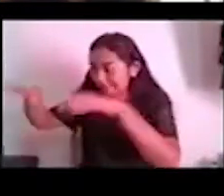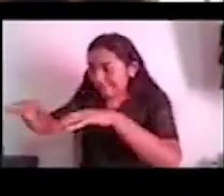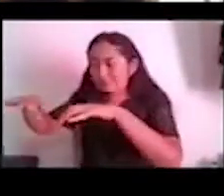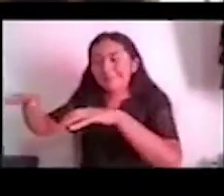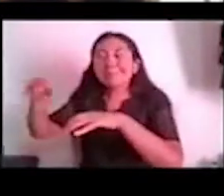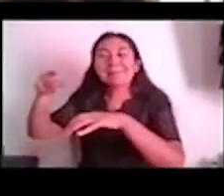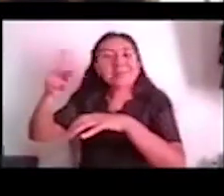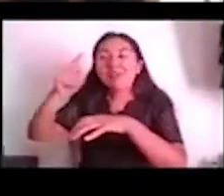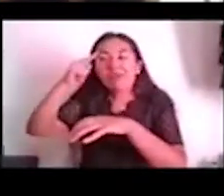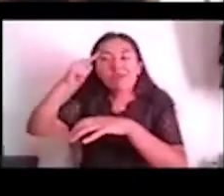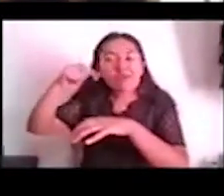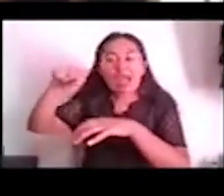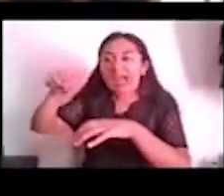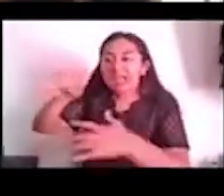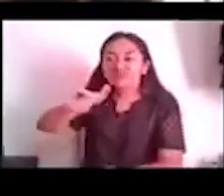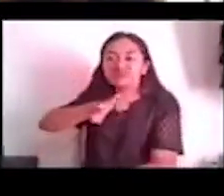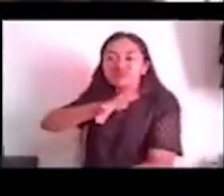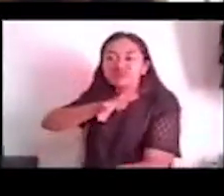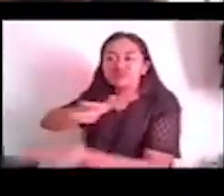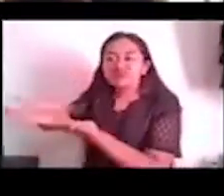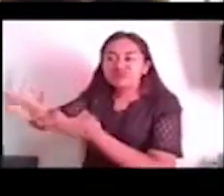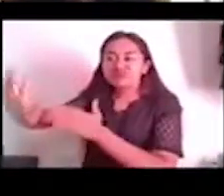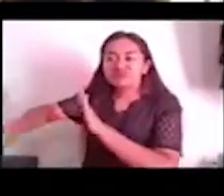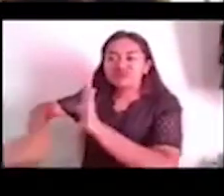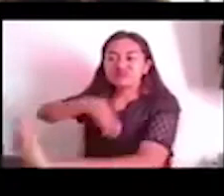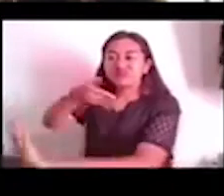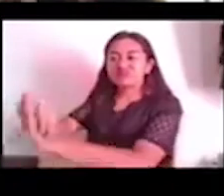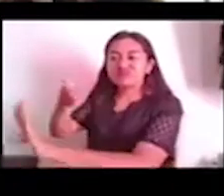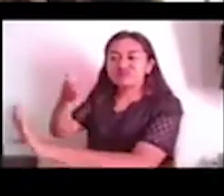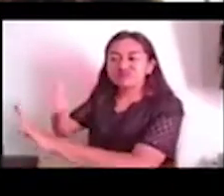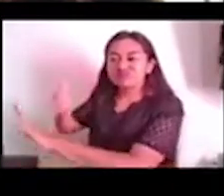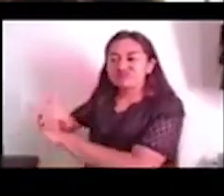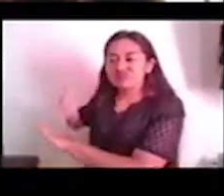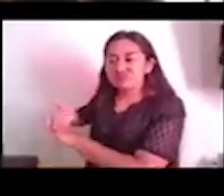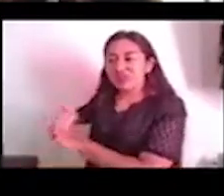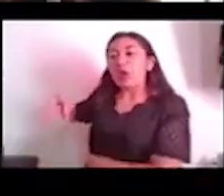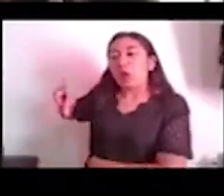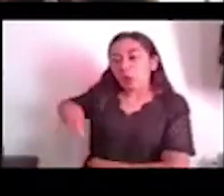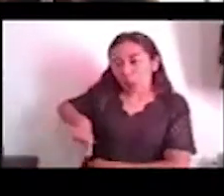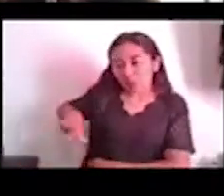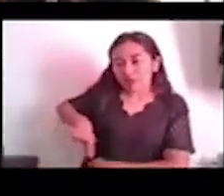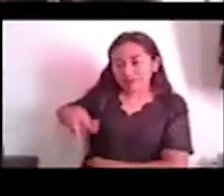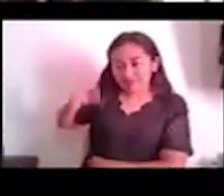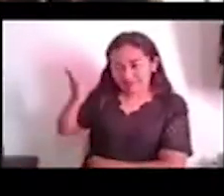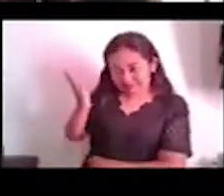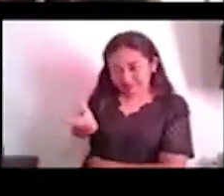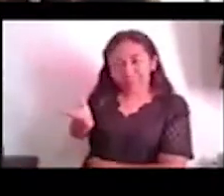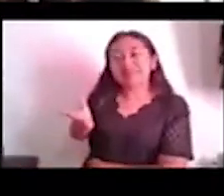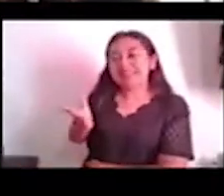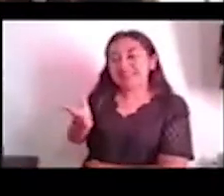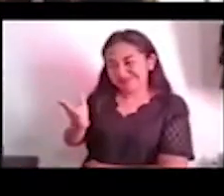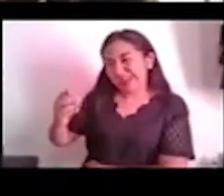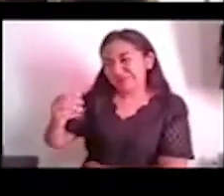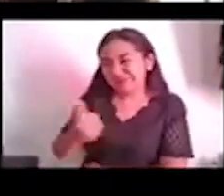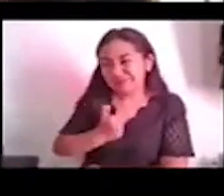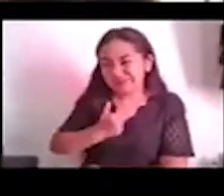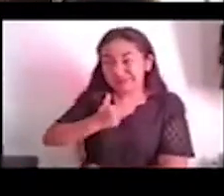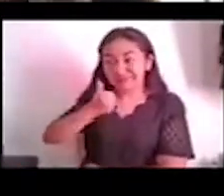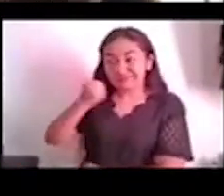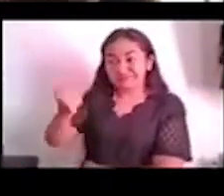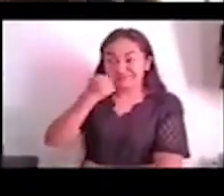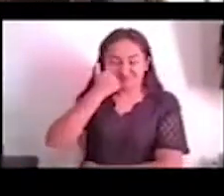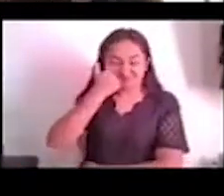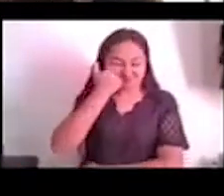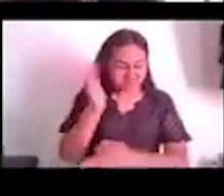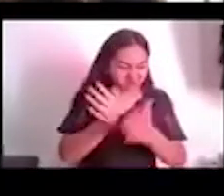fácil que hubiera, que los gobernantes tlatelolcas en algún momento pudieran intentar